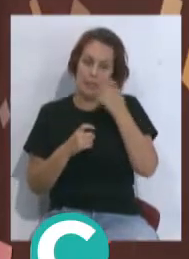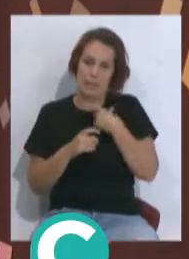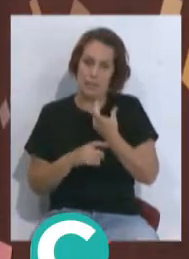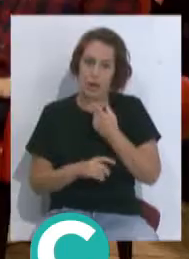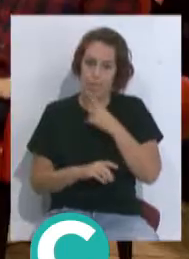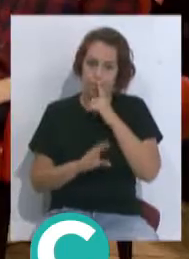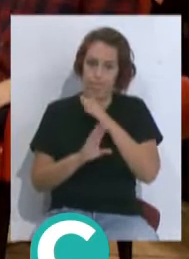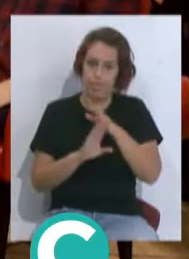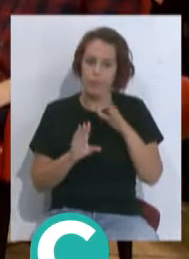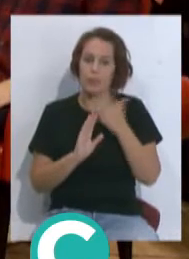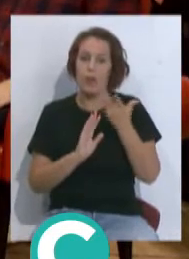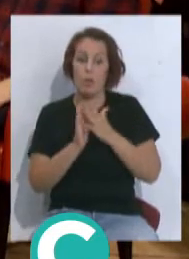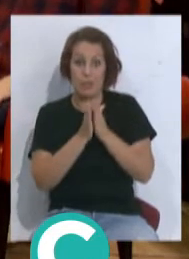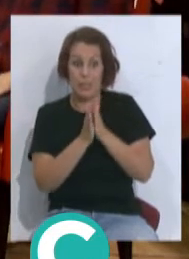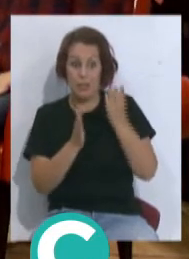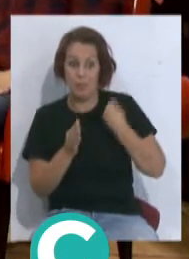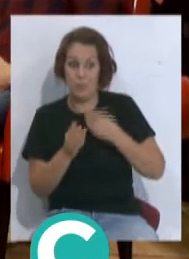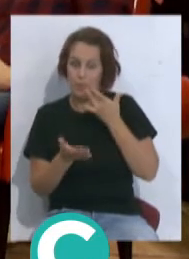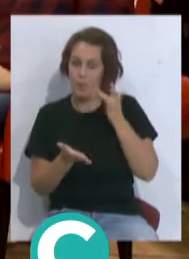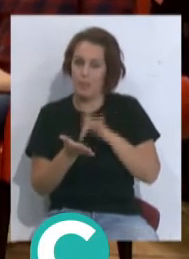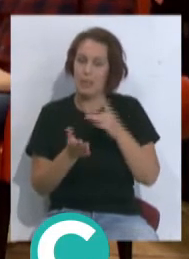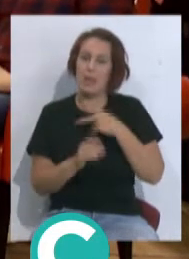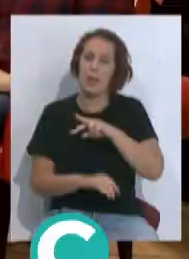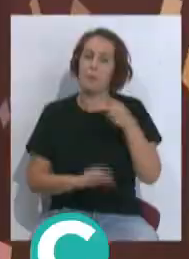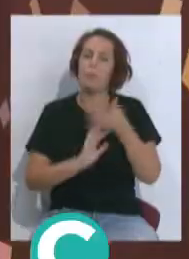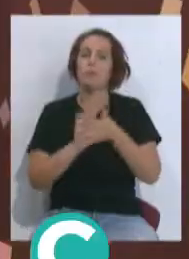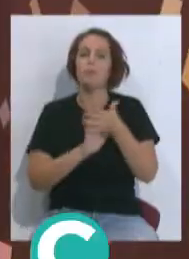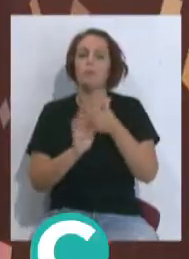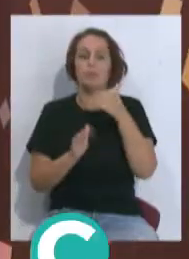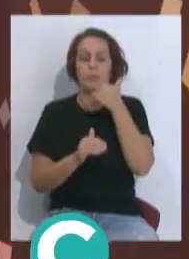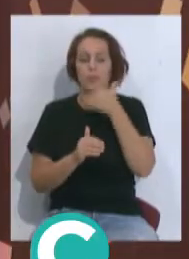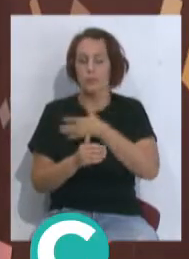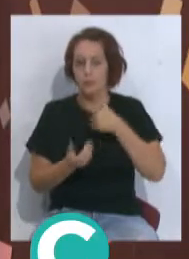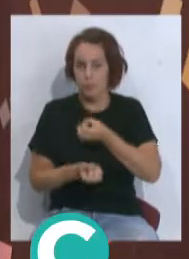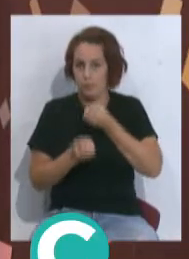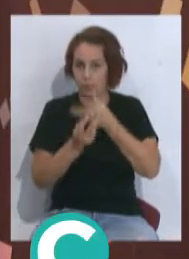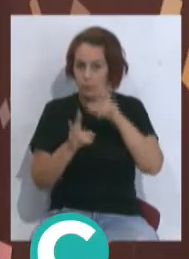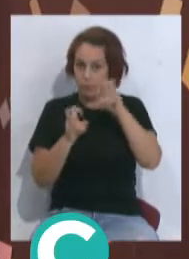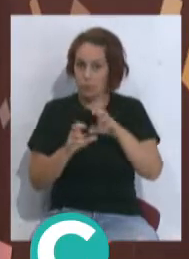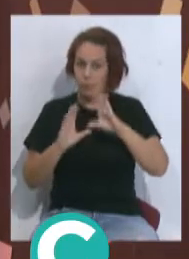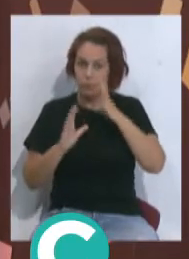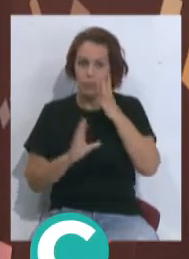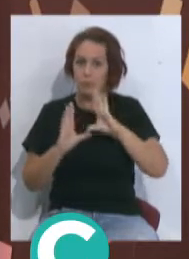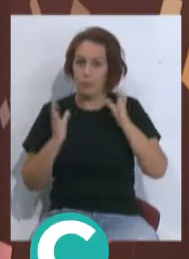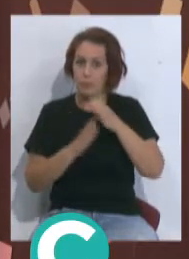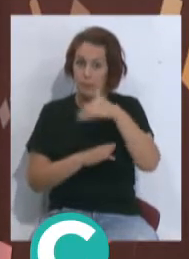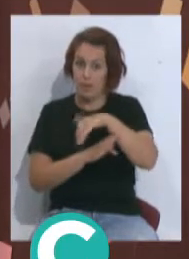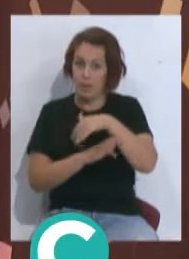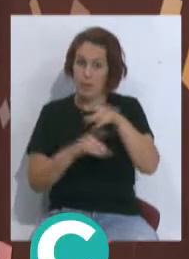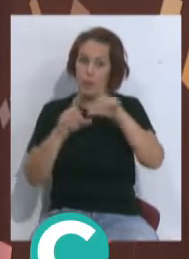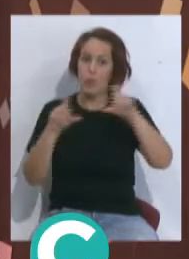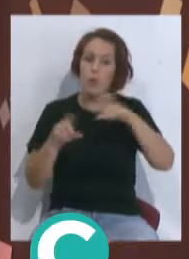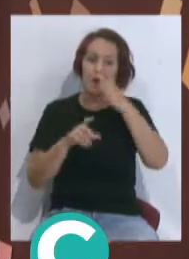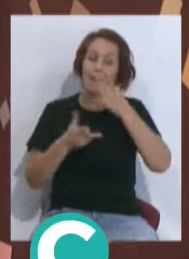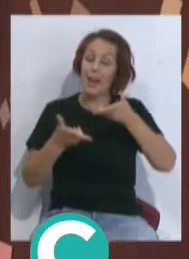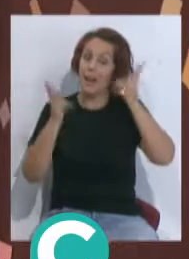con Luis Rossi, hablando sobre este cambio de fechas. Y algo que queríamos comentar que no hemos hecho acerca de las callejeras es que la plataforma de Por un Carnaval